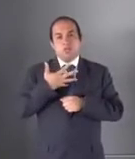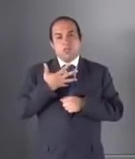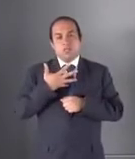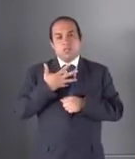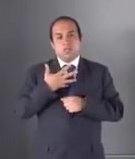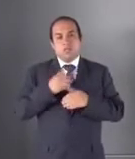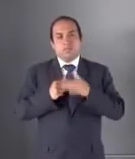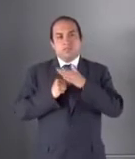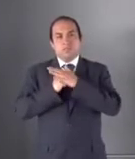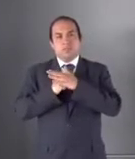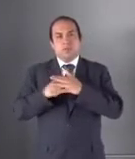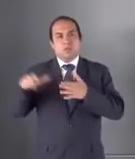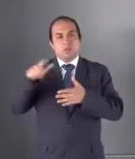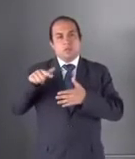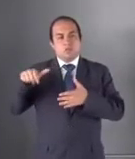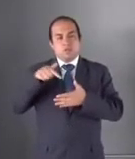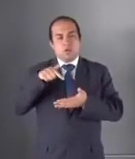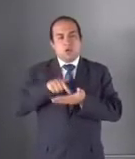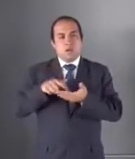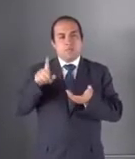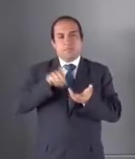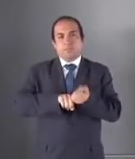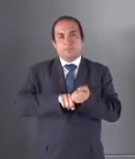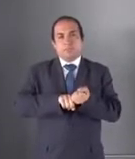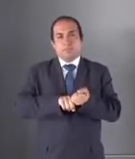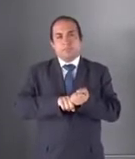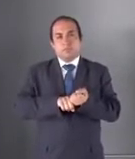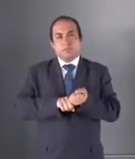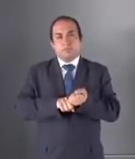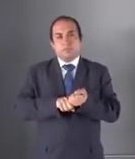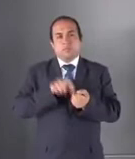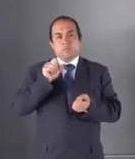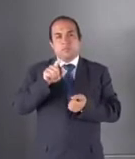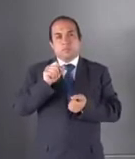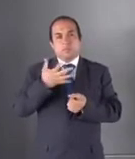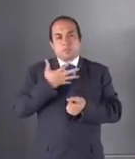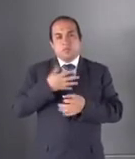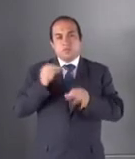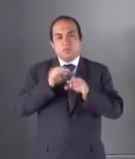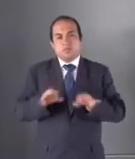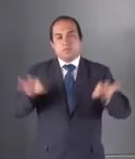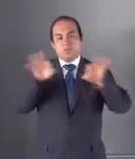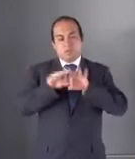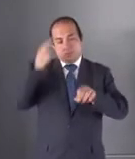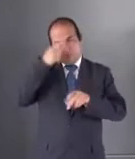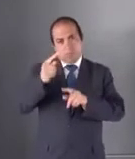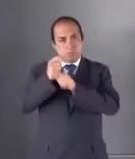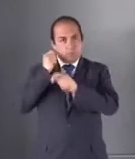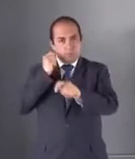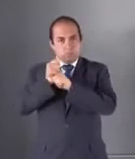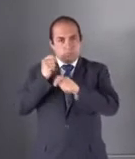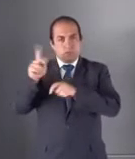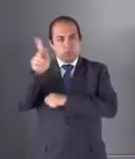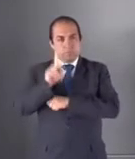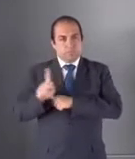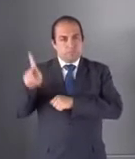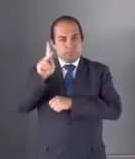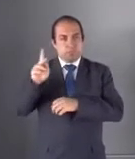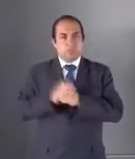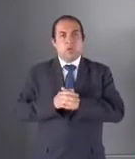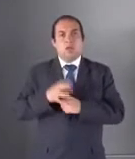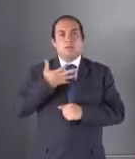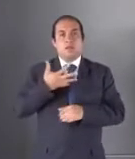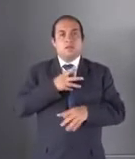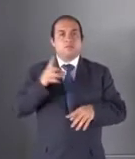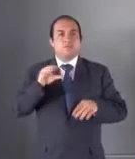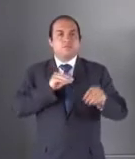transporte privado, sino principalmente y de manera muy importante también en el transporte público. Da